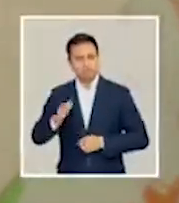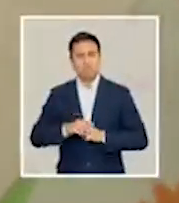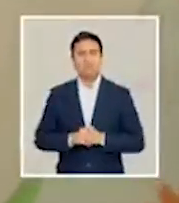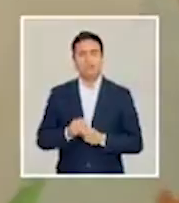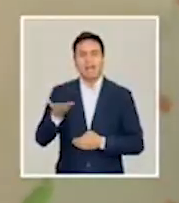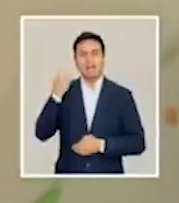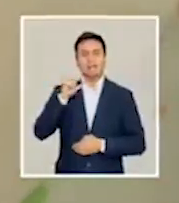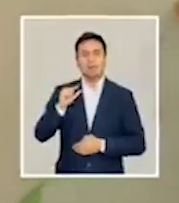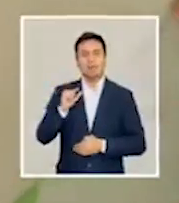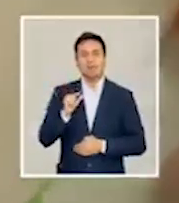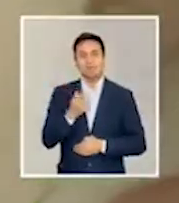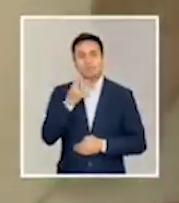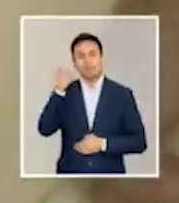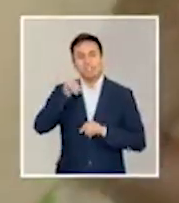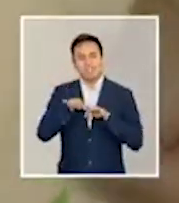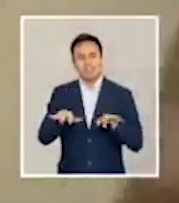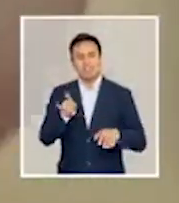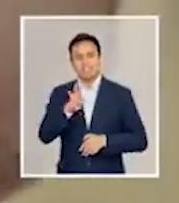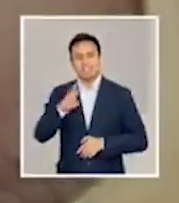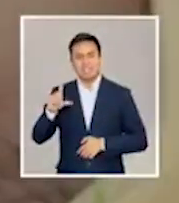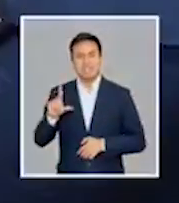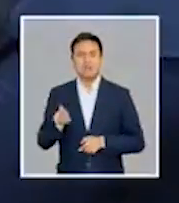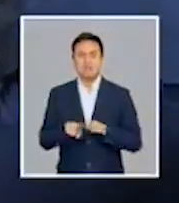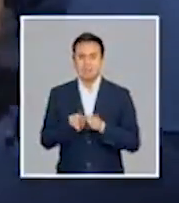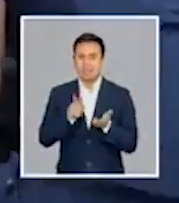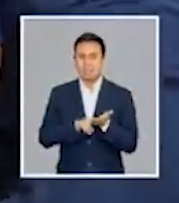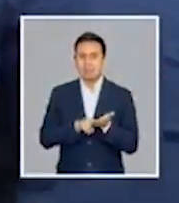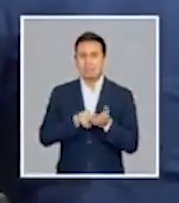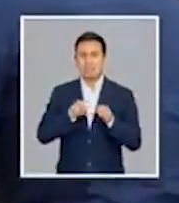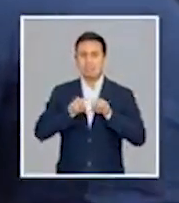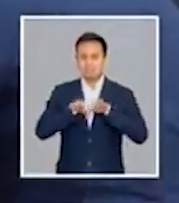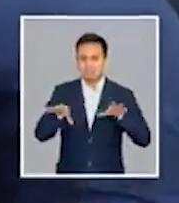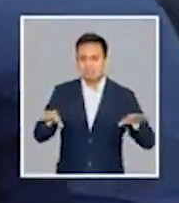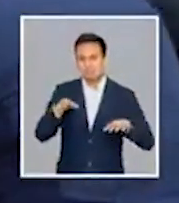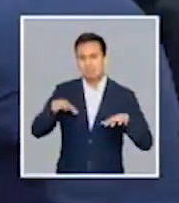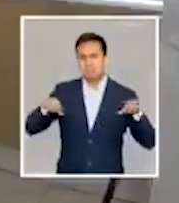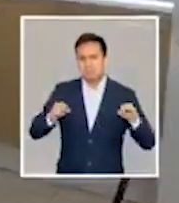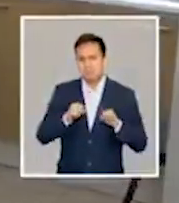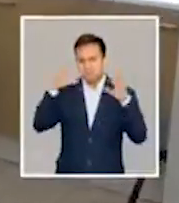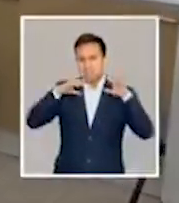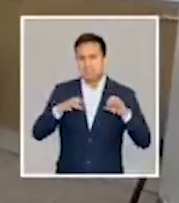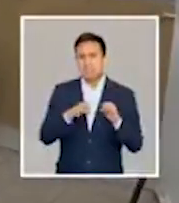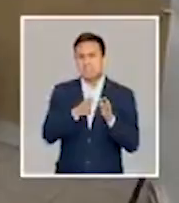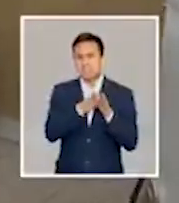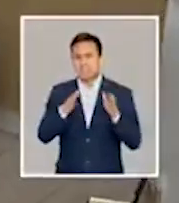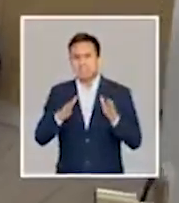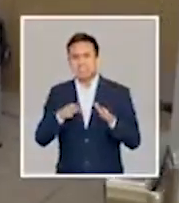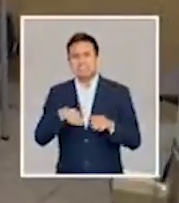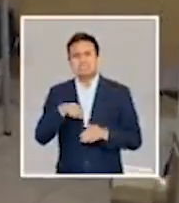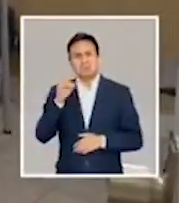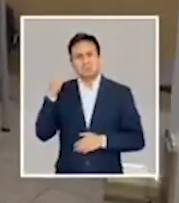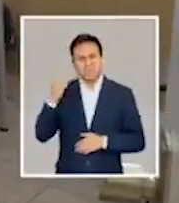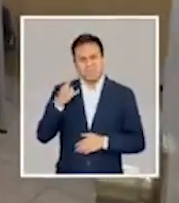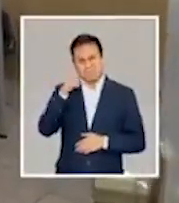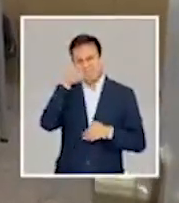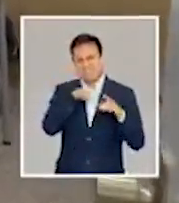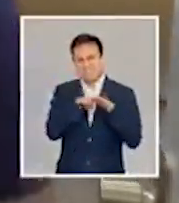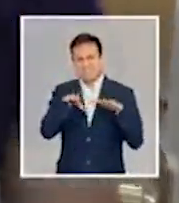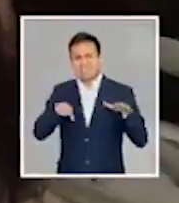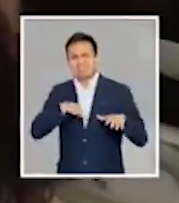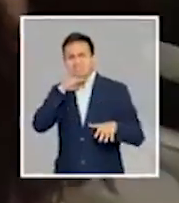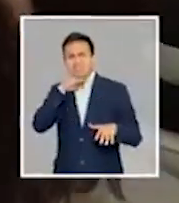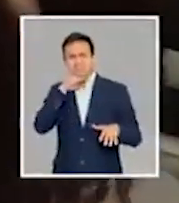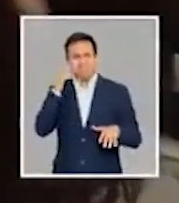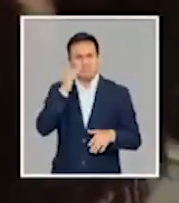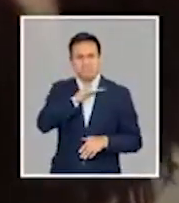o utilizar alcohol gel, que generalmente lo utiliza la persona, digamos, que no quiera quedar con la piel tan reseca o que no le produzca daño el alcohol